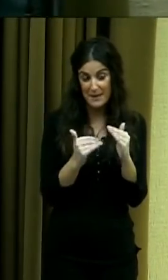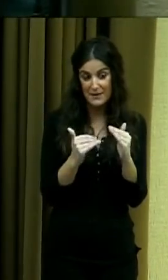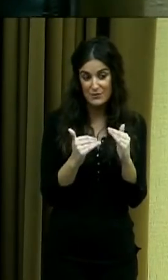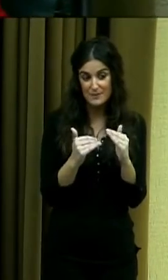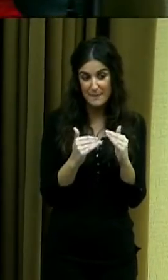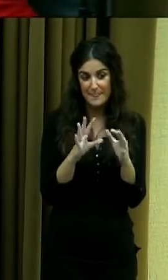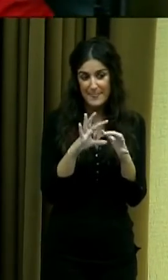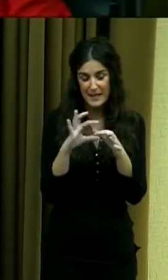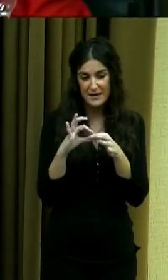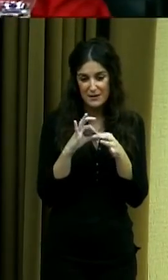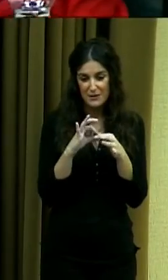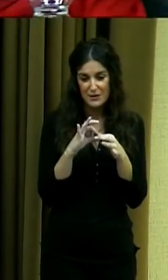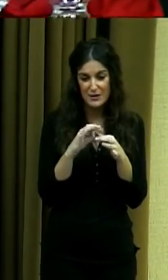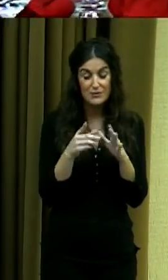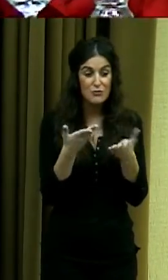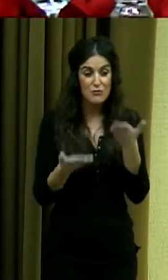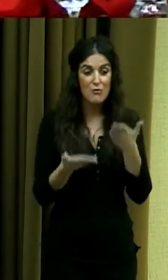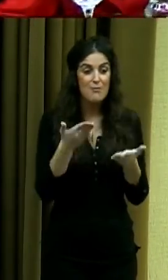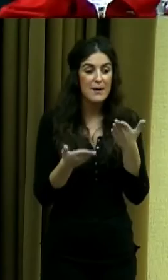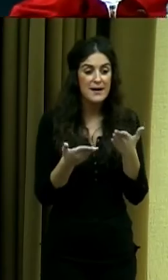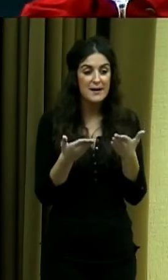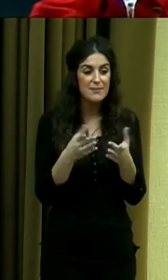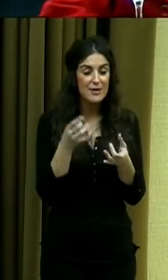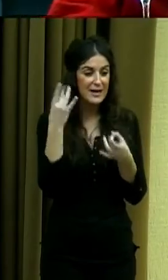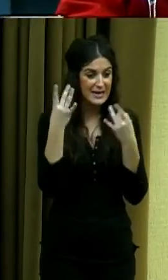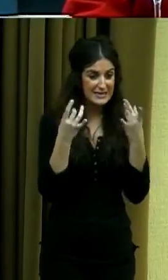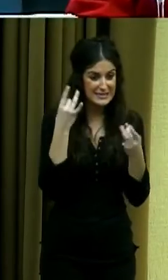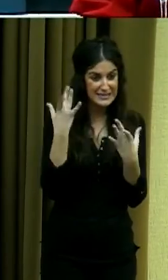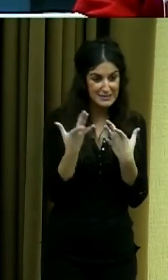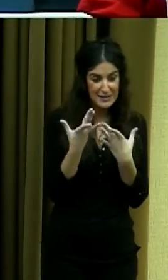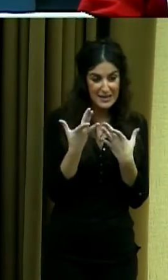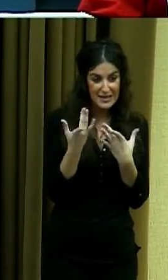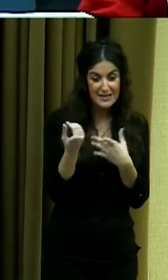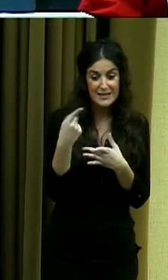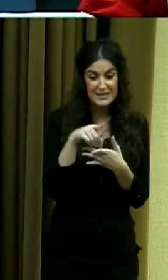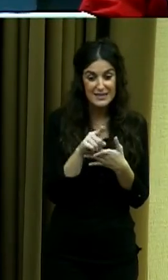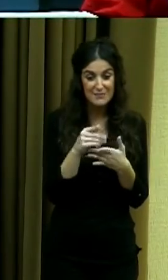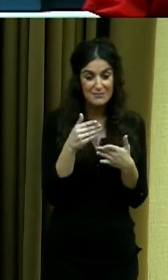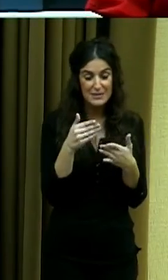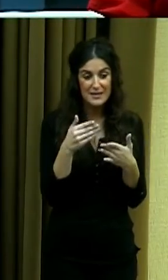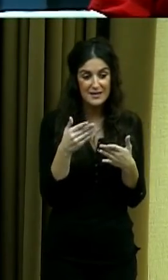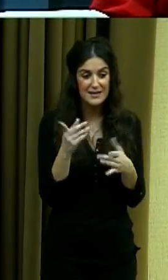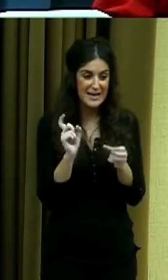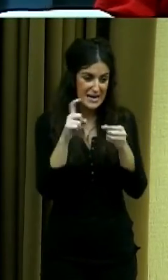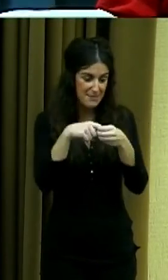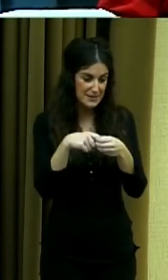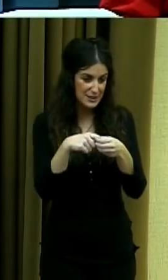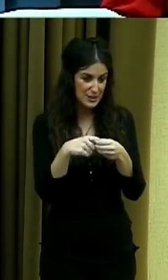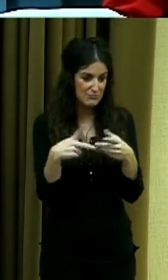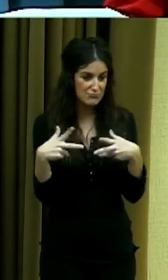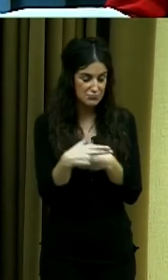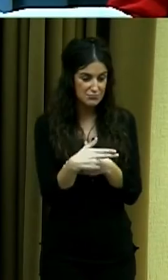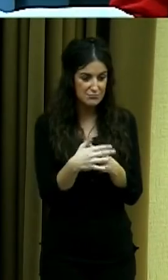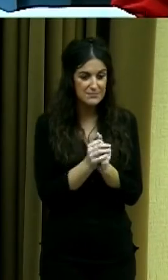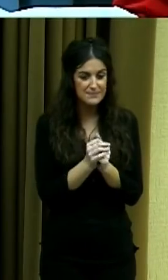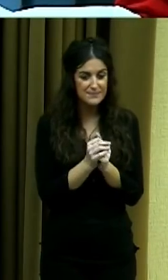que van a aparecer baremos de limitación en la actividad y baremos de restricción en la participación. Pero,